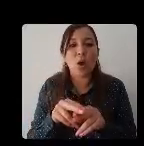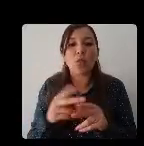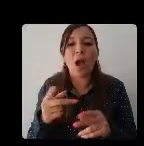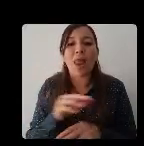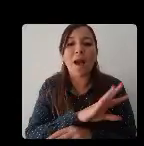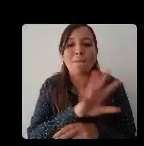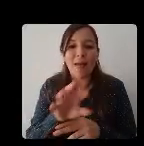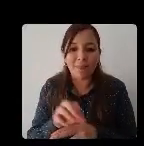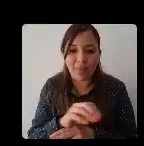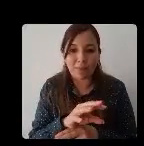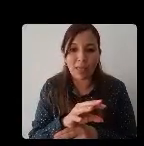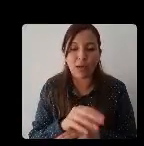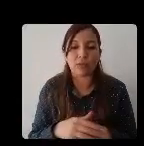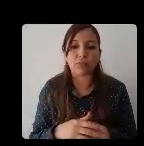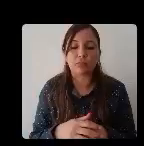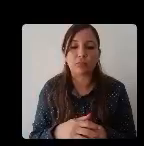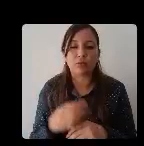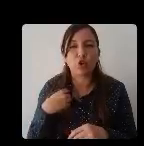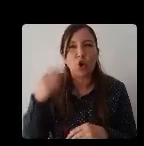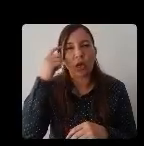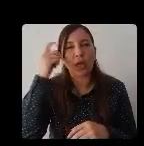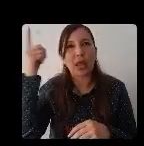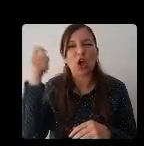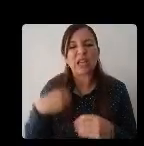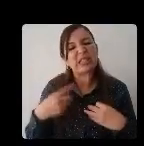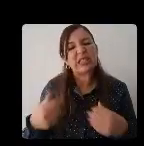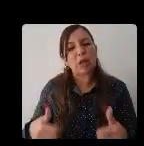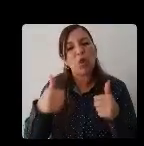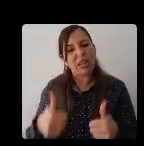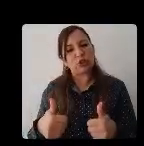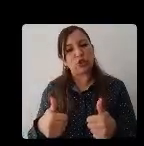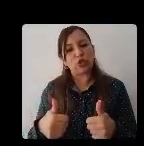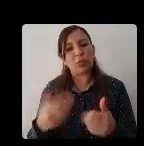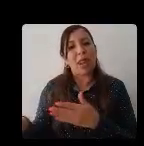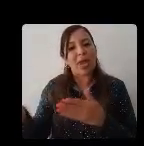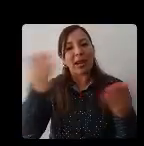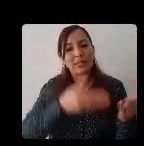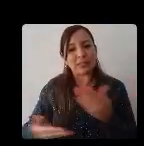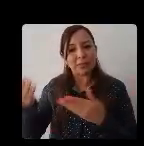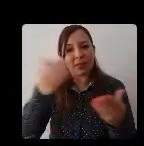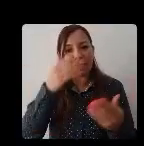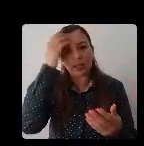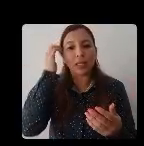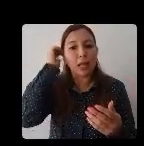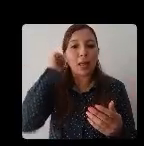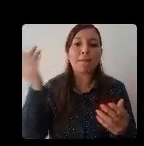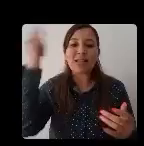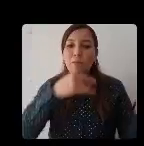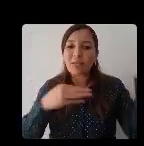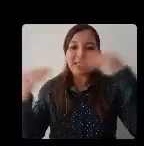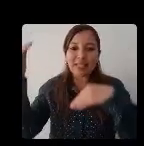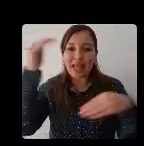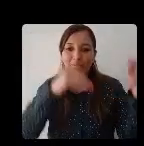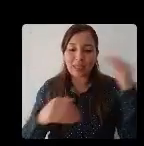este plan de vigilancia que cuentas, es de que también han ido avanzando bastante bien en tu localidad el tema de la